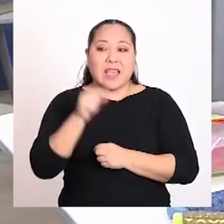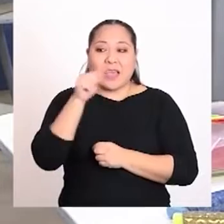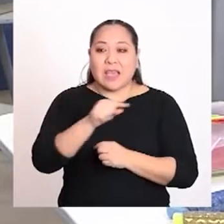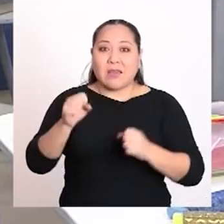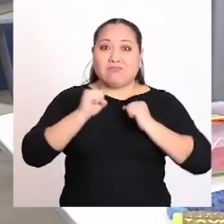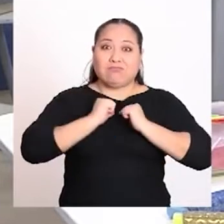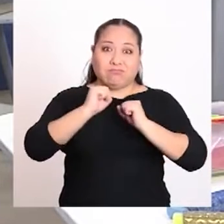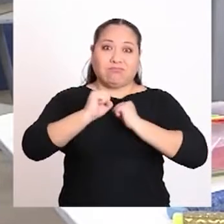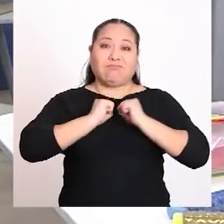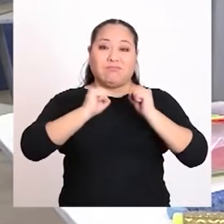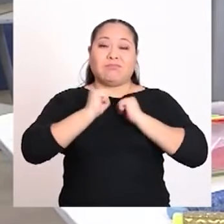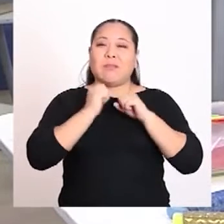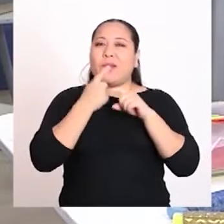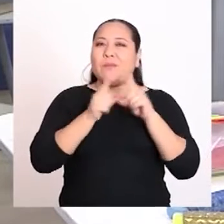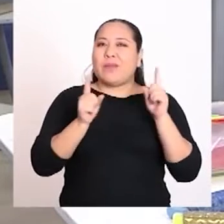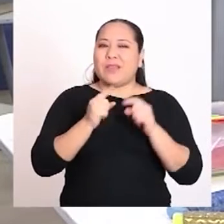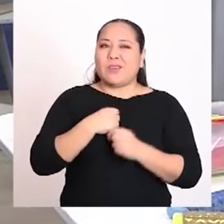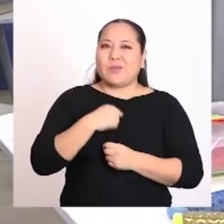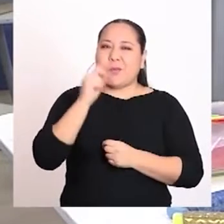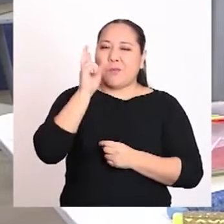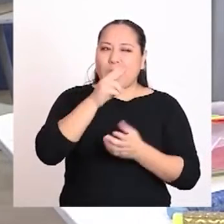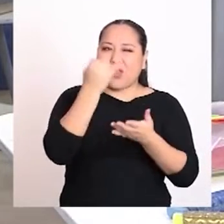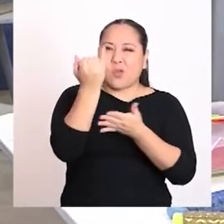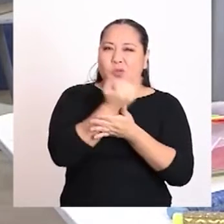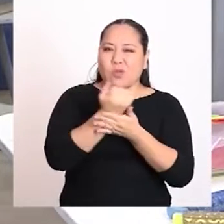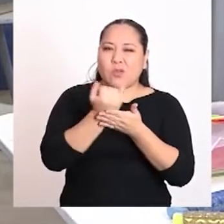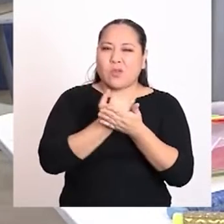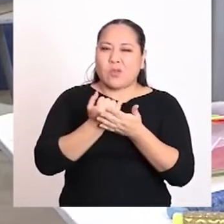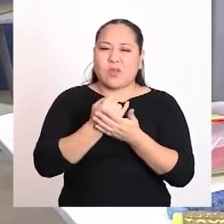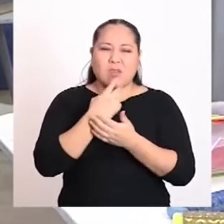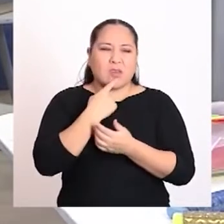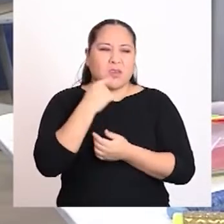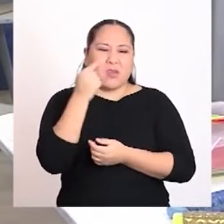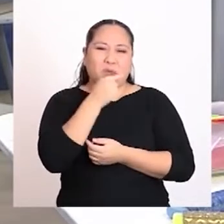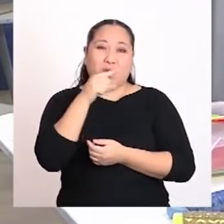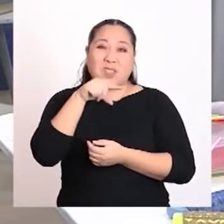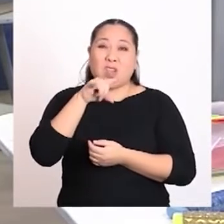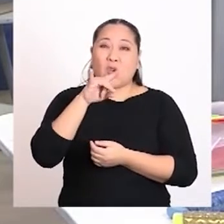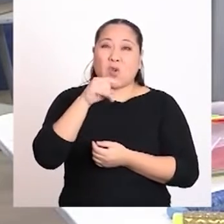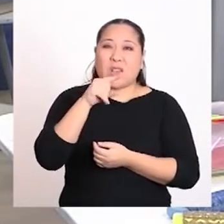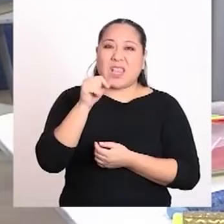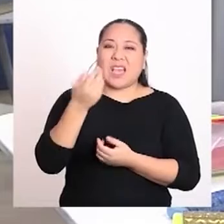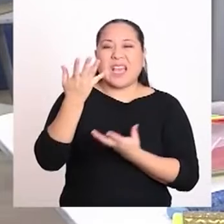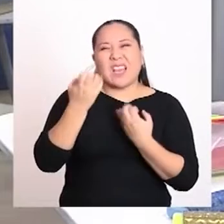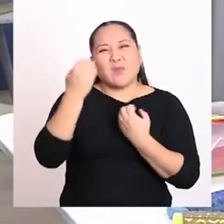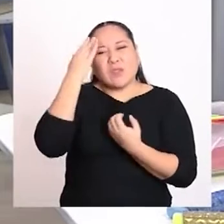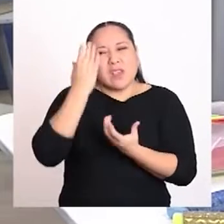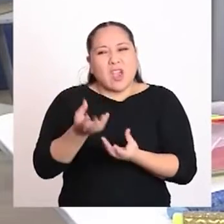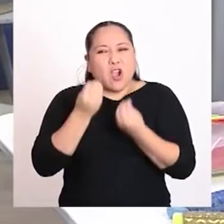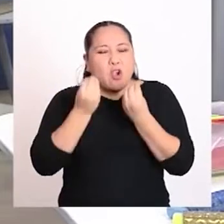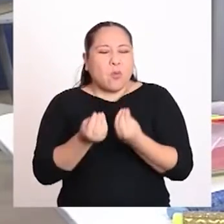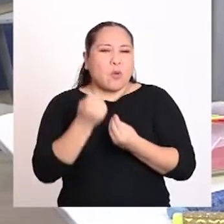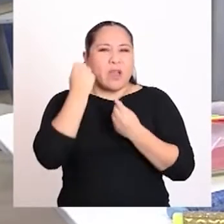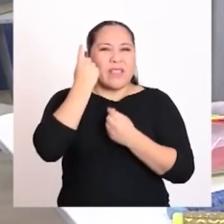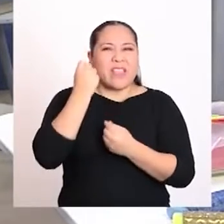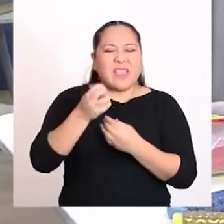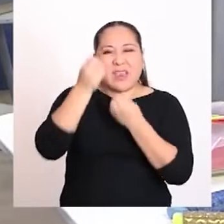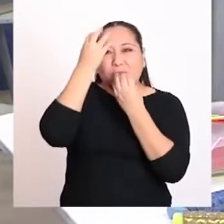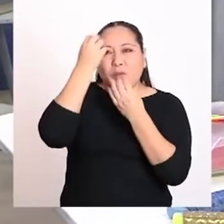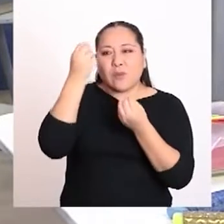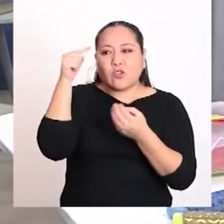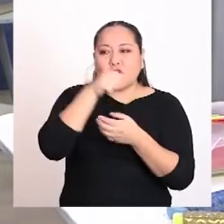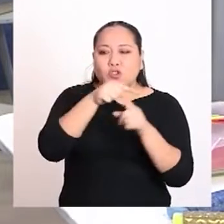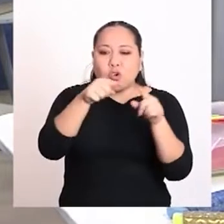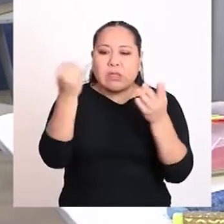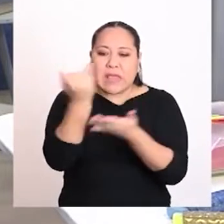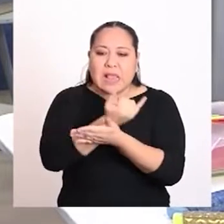en la que podamos ejercitarnos. Pero mediante una gráfica, o como dice Googleana, queremos saber cómo interpretar la